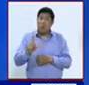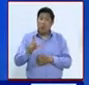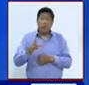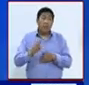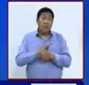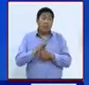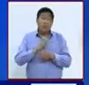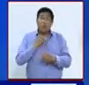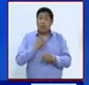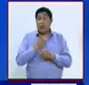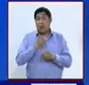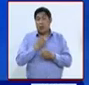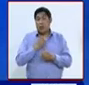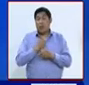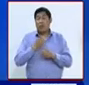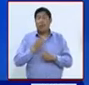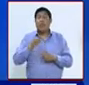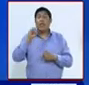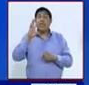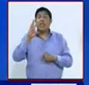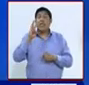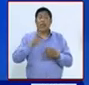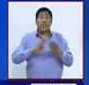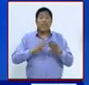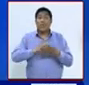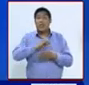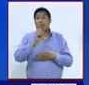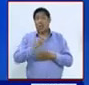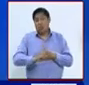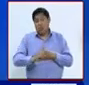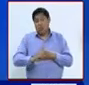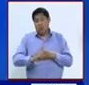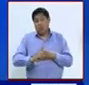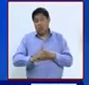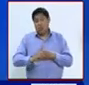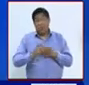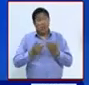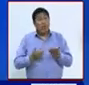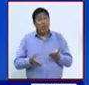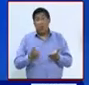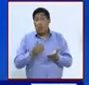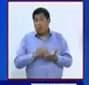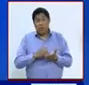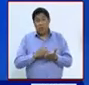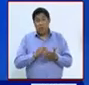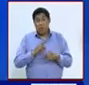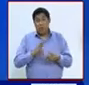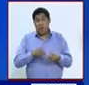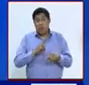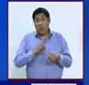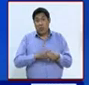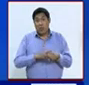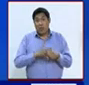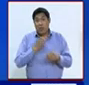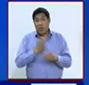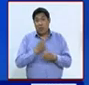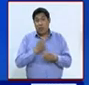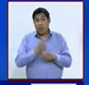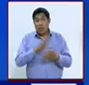el Ministerio de Trabajo. A partir del 6 de marzo, es decir, desde el lunes, nuevamente existe la discontinuidad en el horario